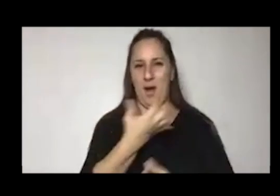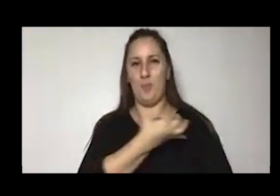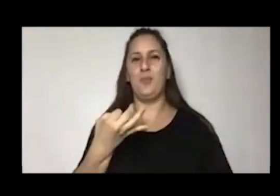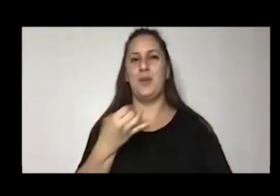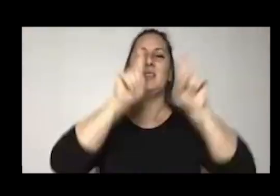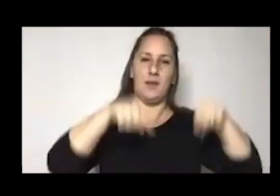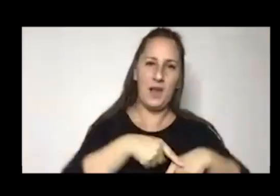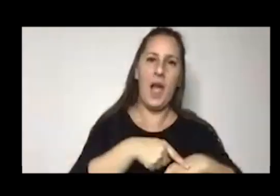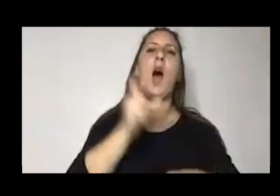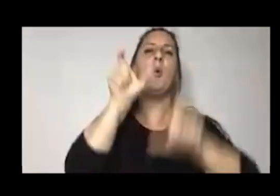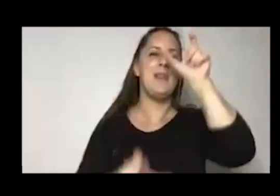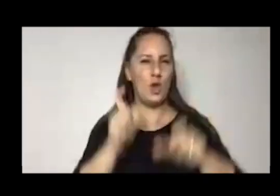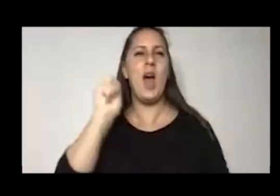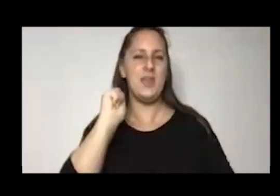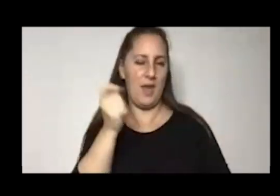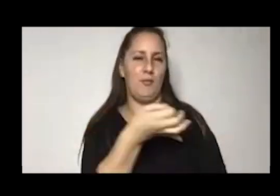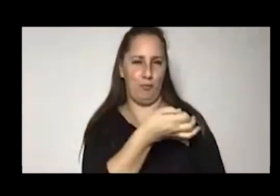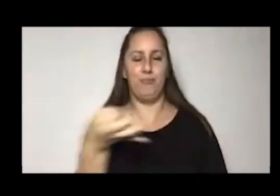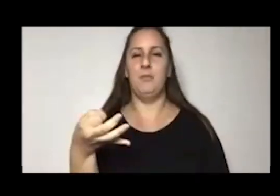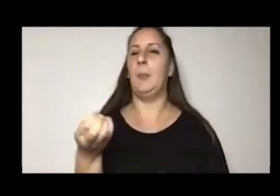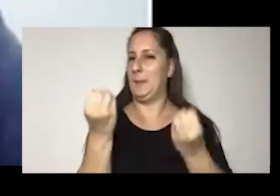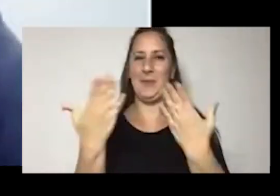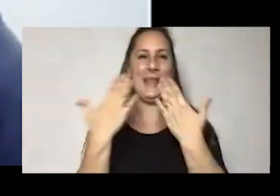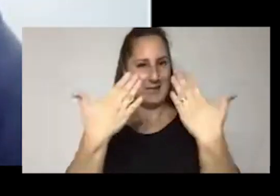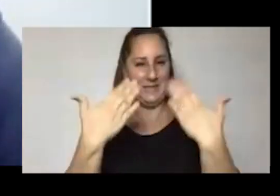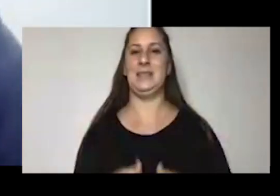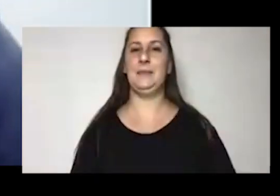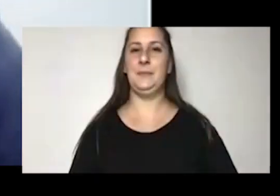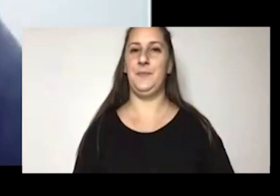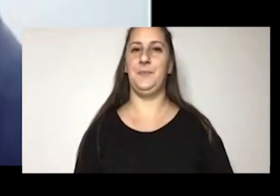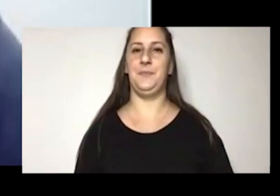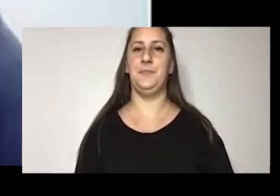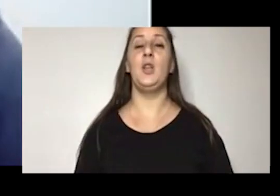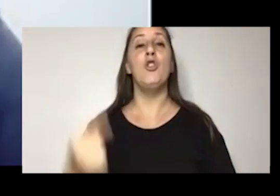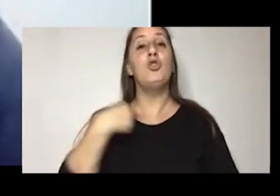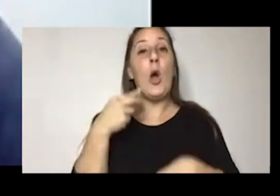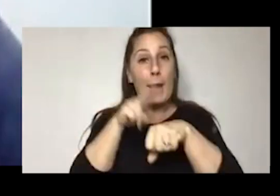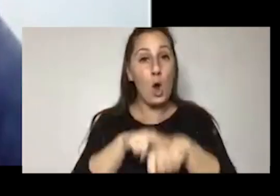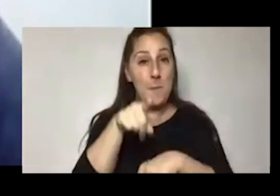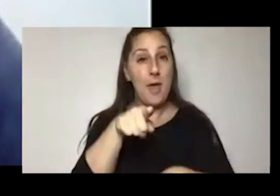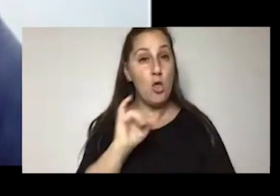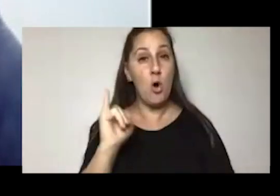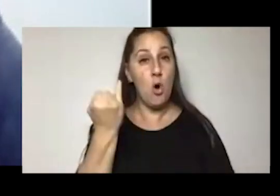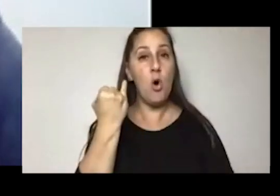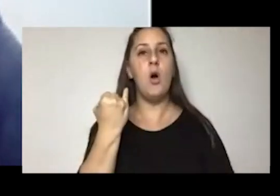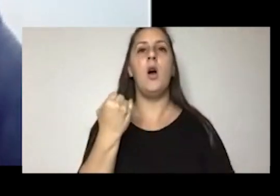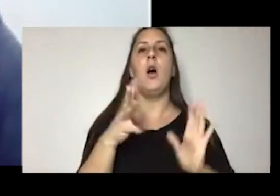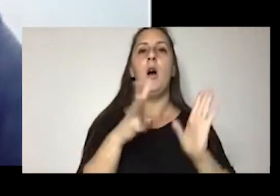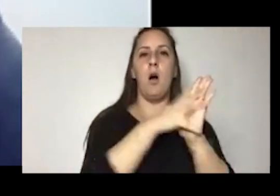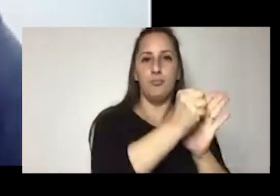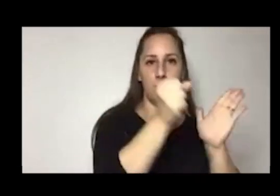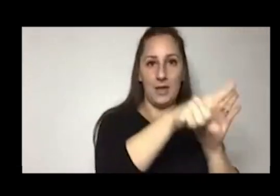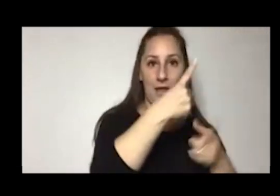persona. Bueno, eso, muchísimas gracias. Yo lo que te recomiendo en ese caso es que guardes 2 imágenes de cada uno de los